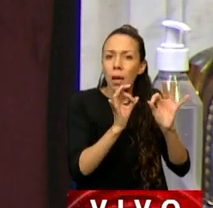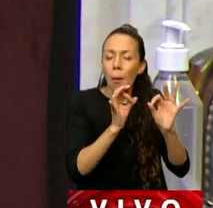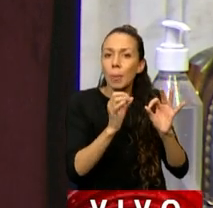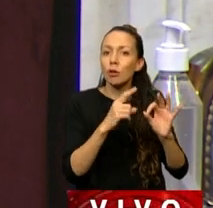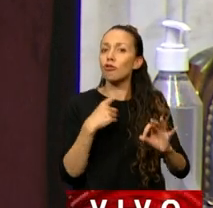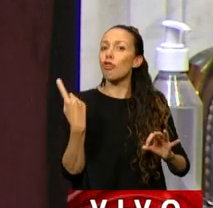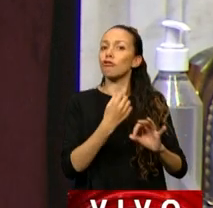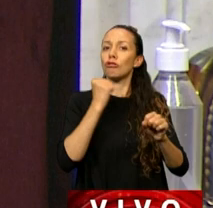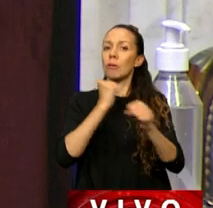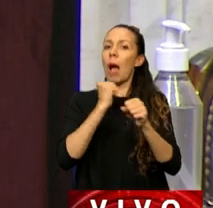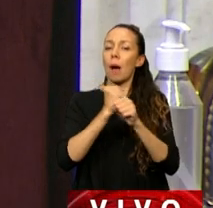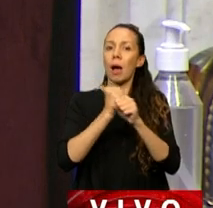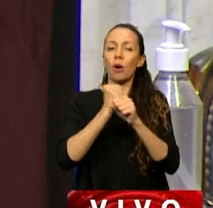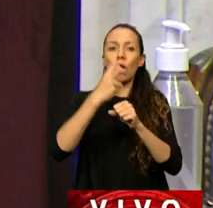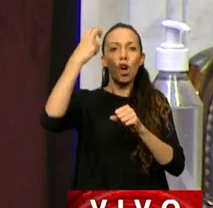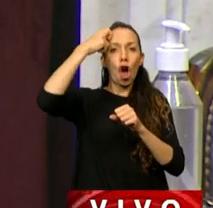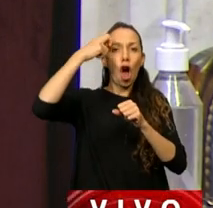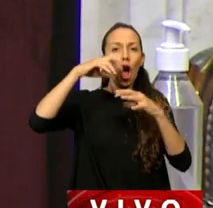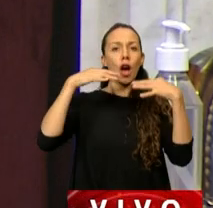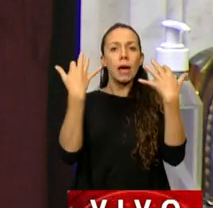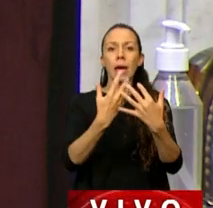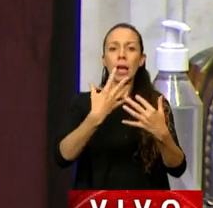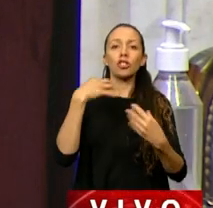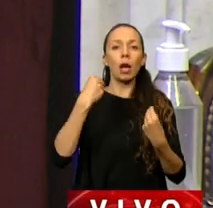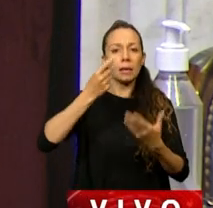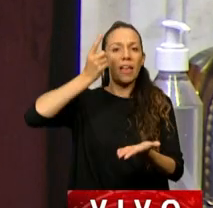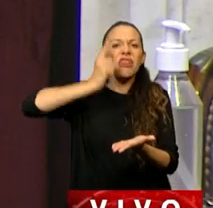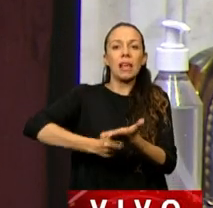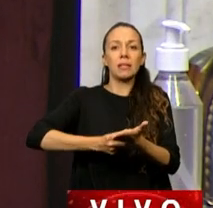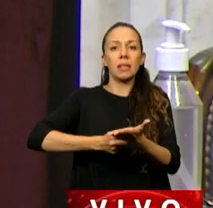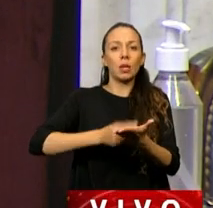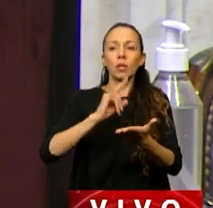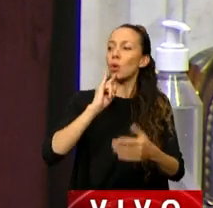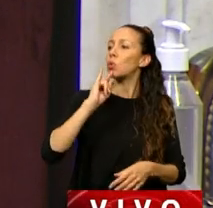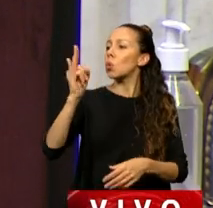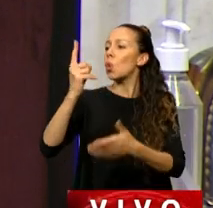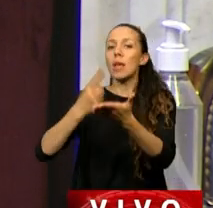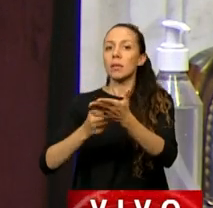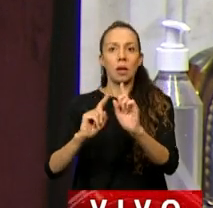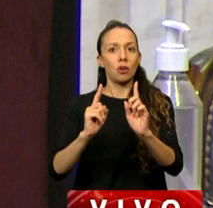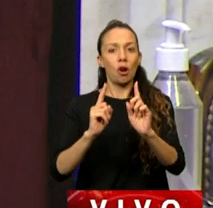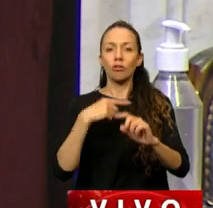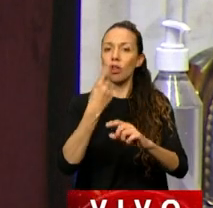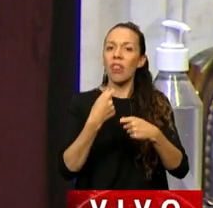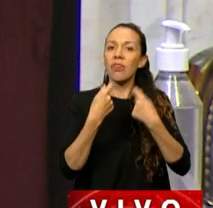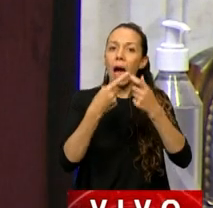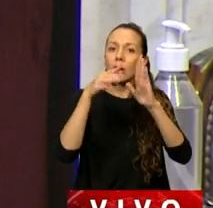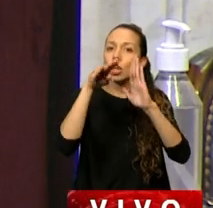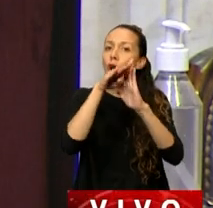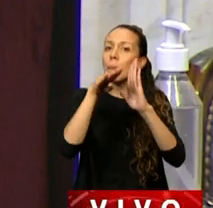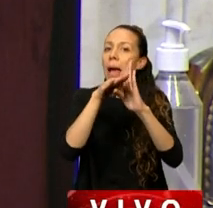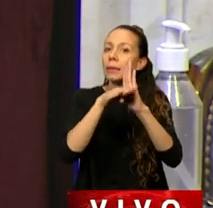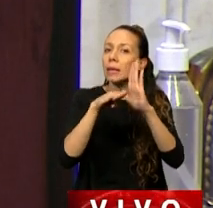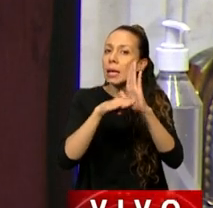Nuestra función como Congreso es decir, no delegar, sino establecer la normativa base para